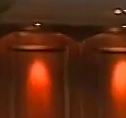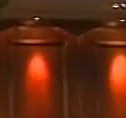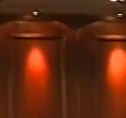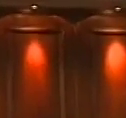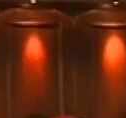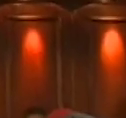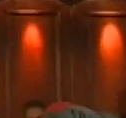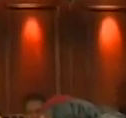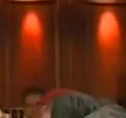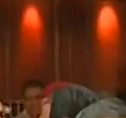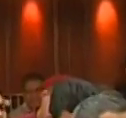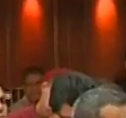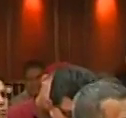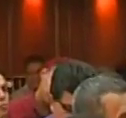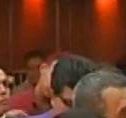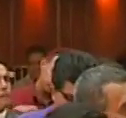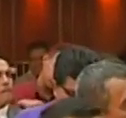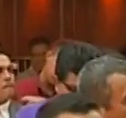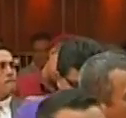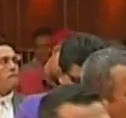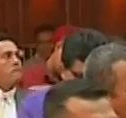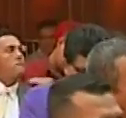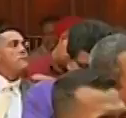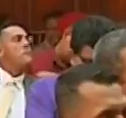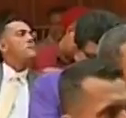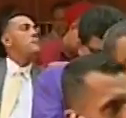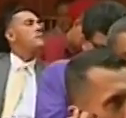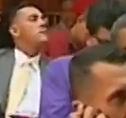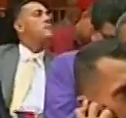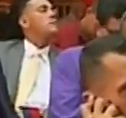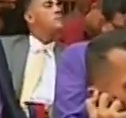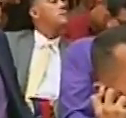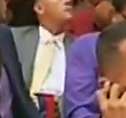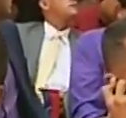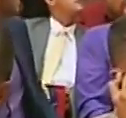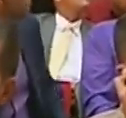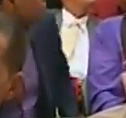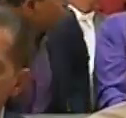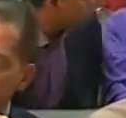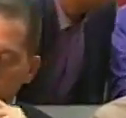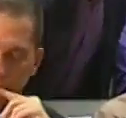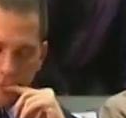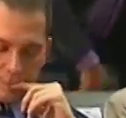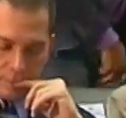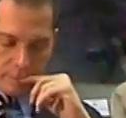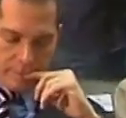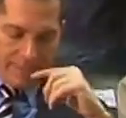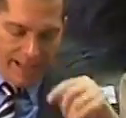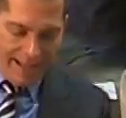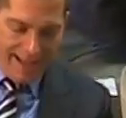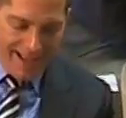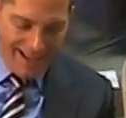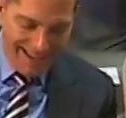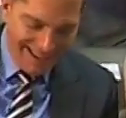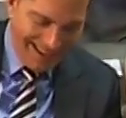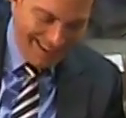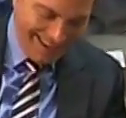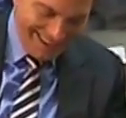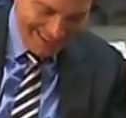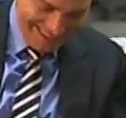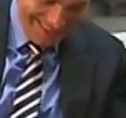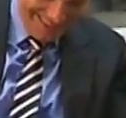por razones del color de la piel, de la posición política, por ser pobre. En ese lapso se buscó instaurar en el país el